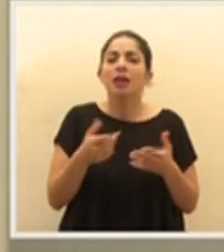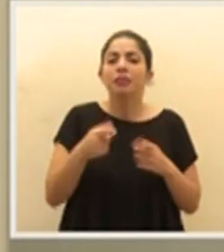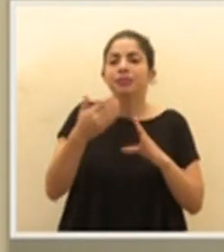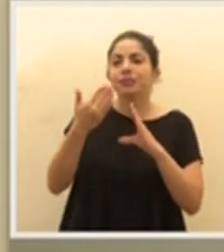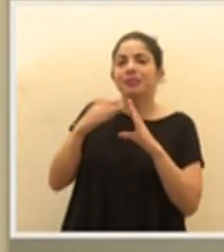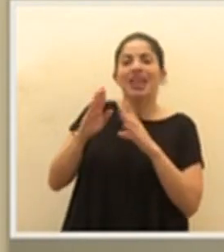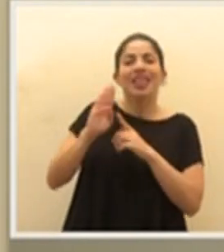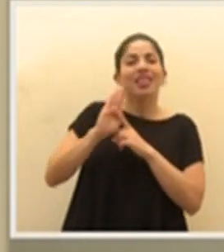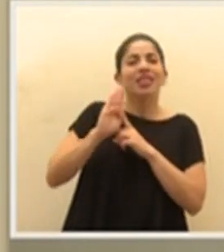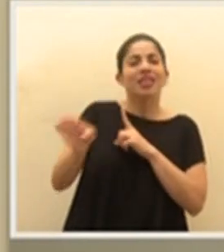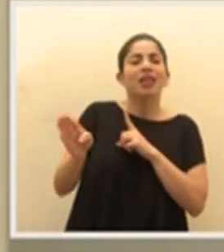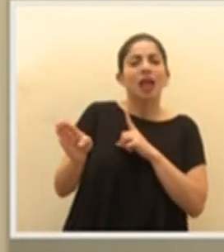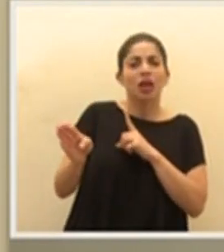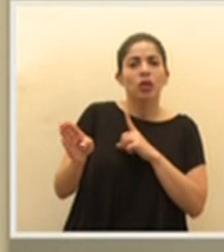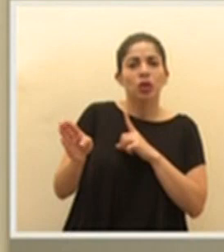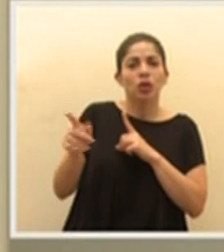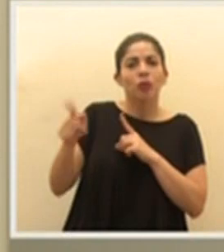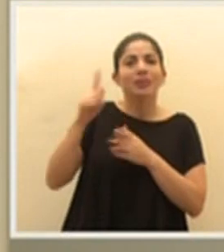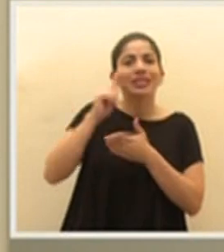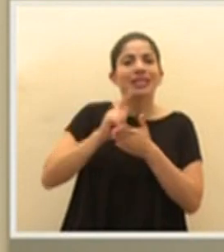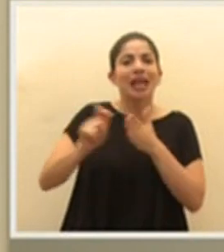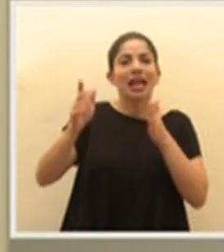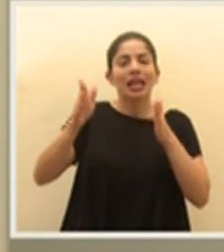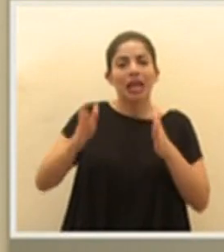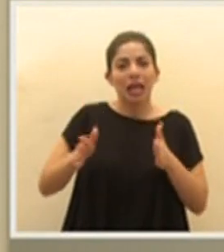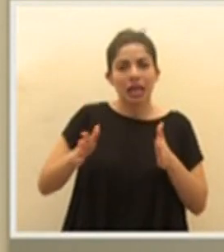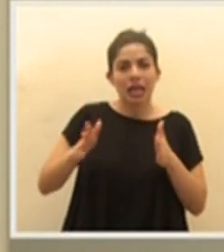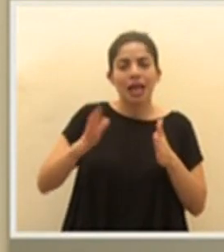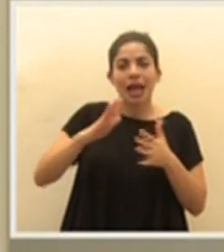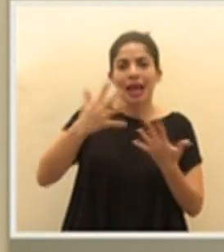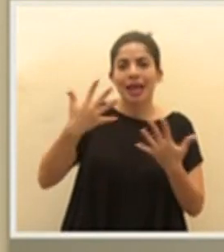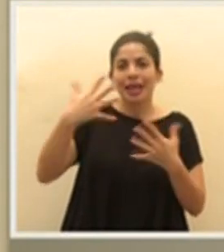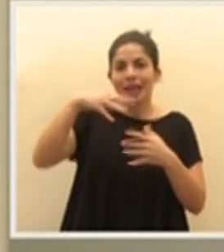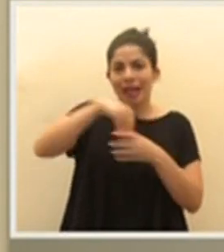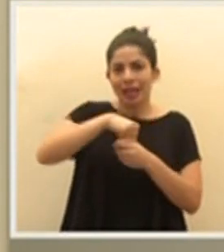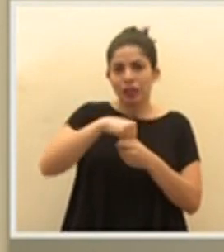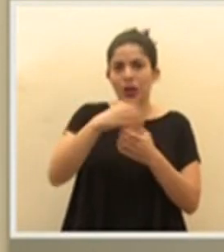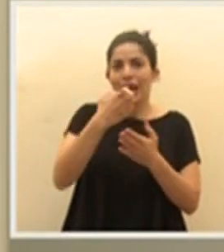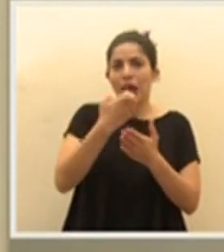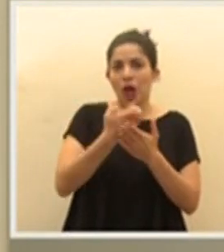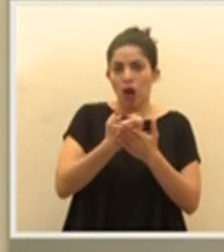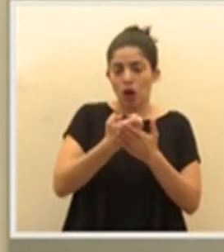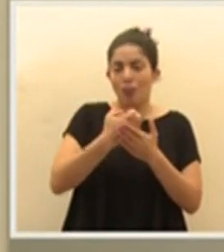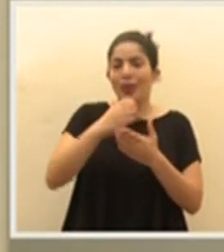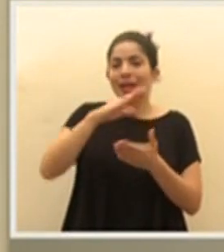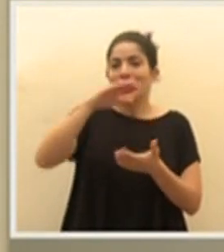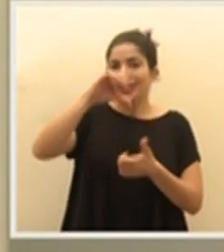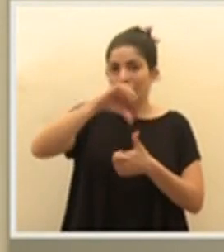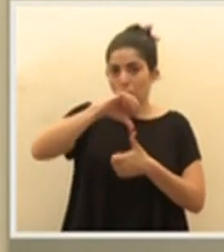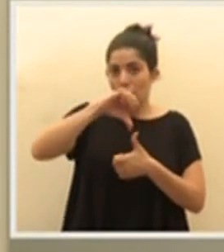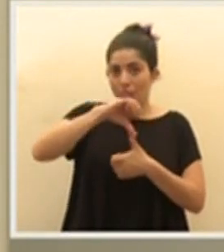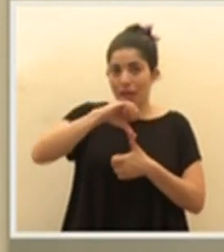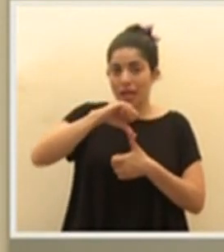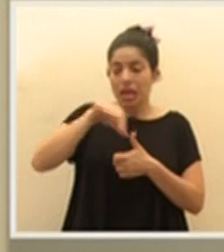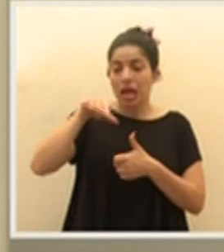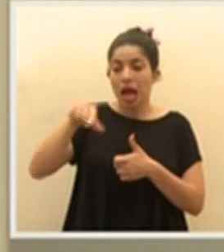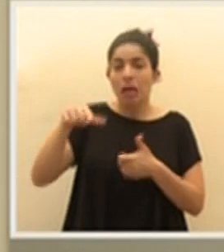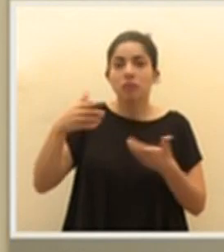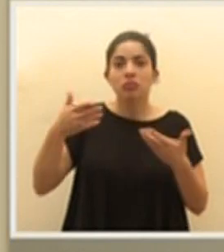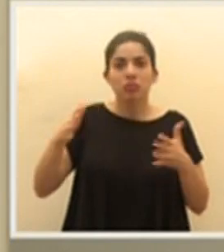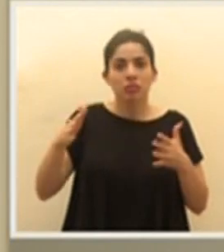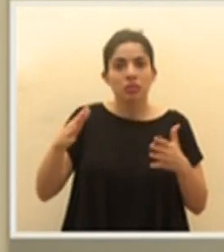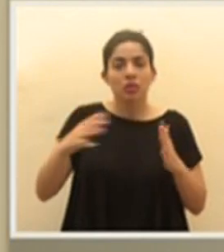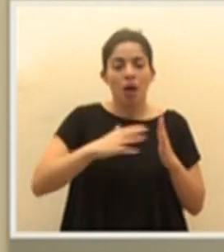vía directa de la Secretaría de Integración Económica de Centroamérica y consta ya